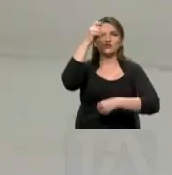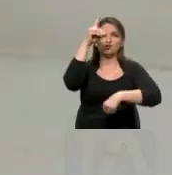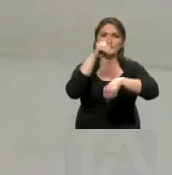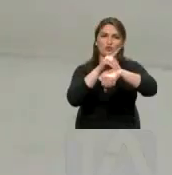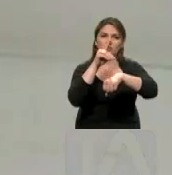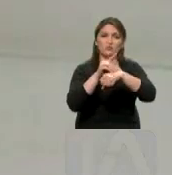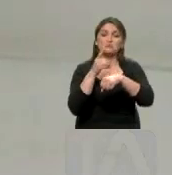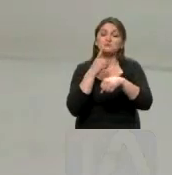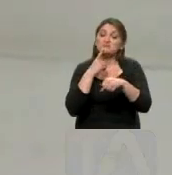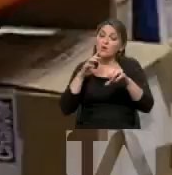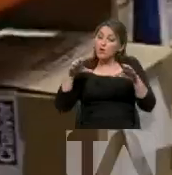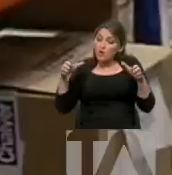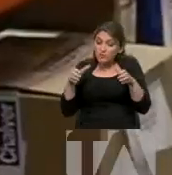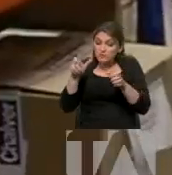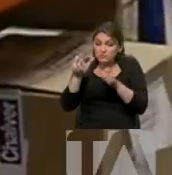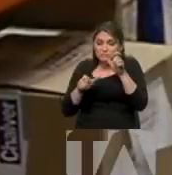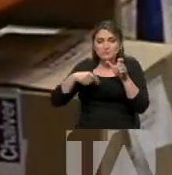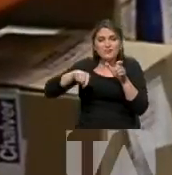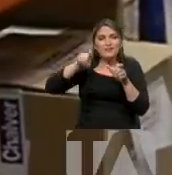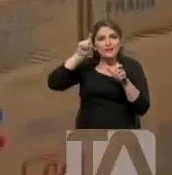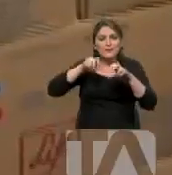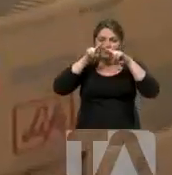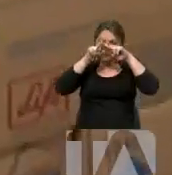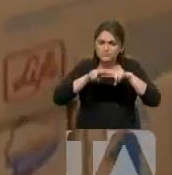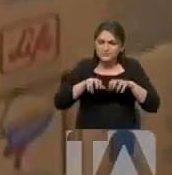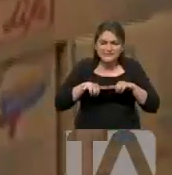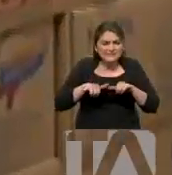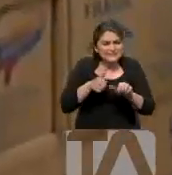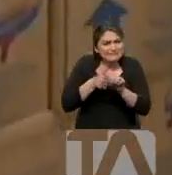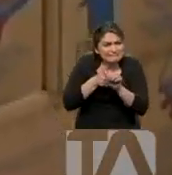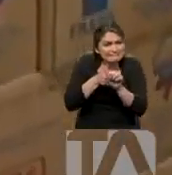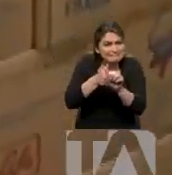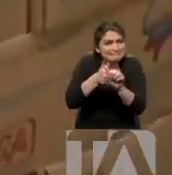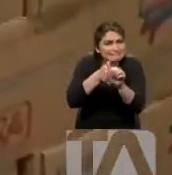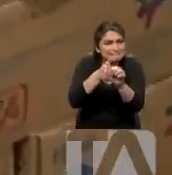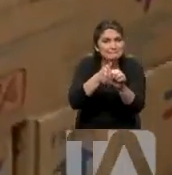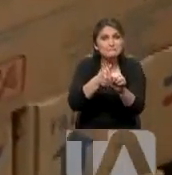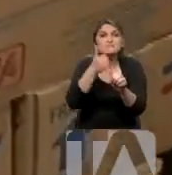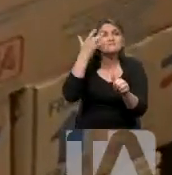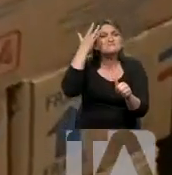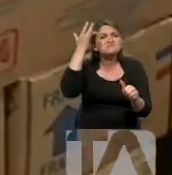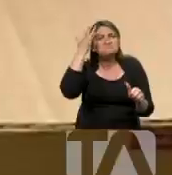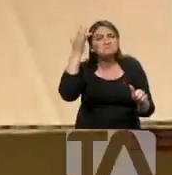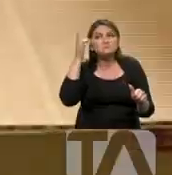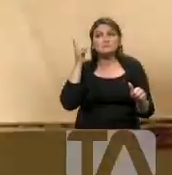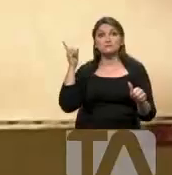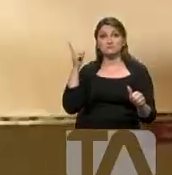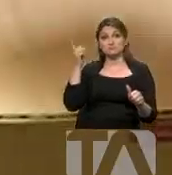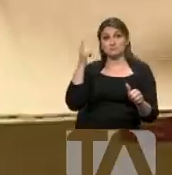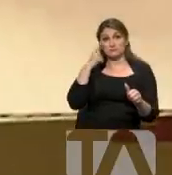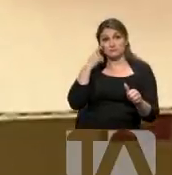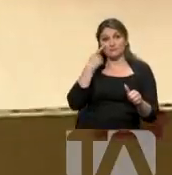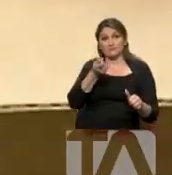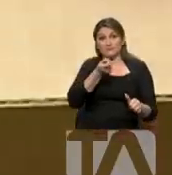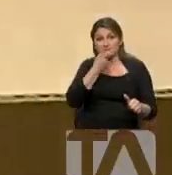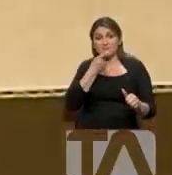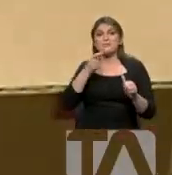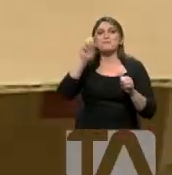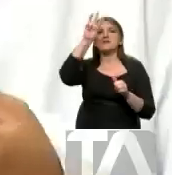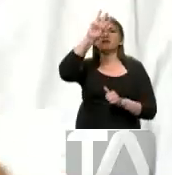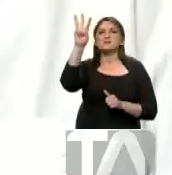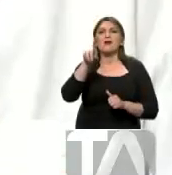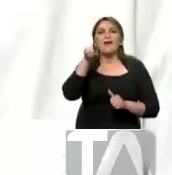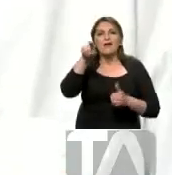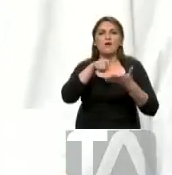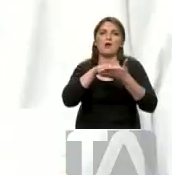una comisión permanente que incluya medicamentos, pues actualmente los anexos que incorporan medicinas quedan a criterio del Ministerio de